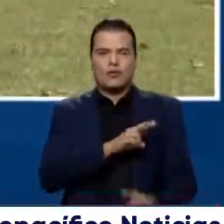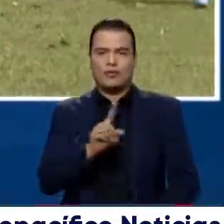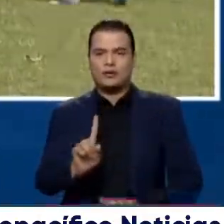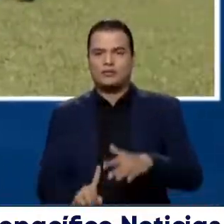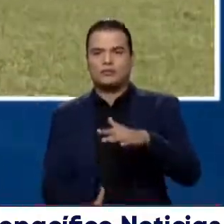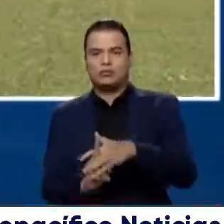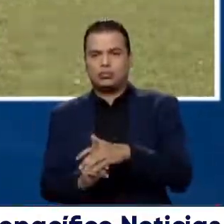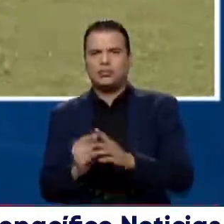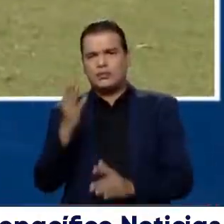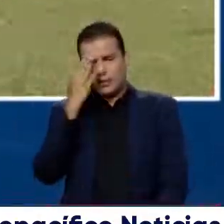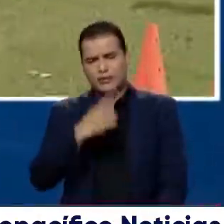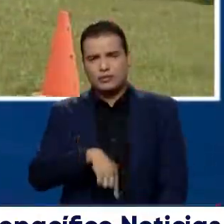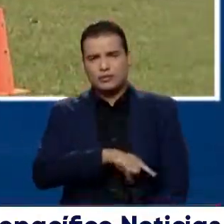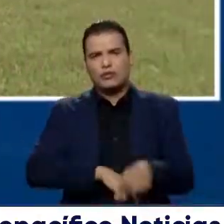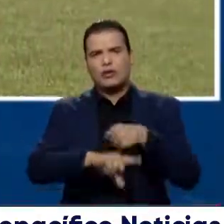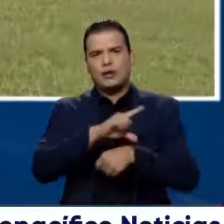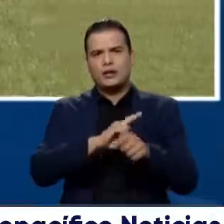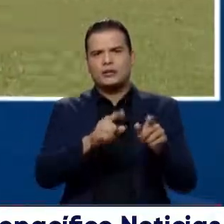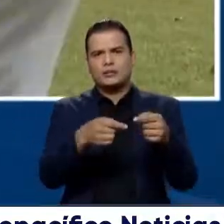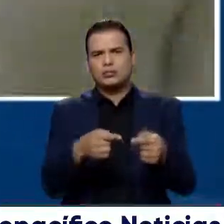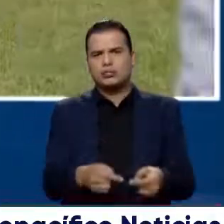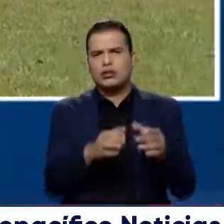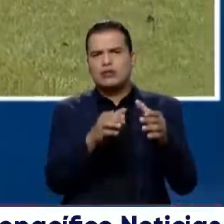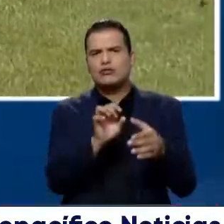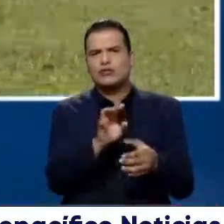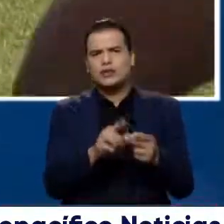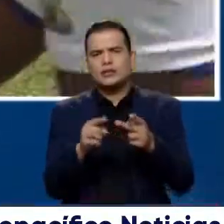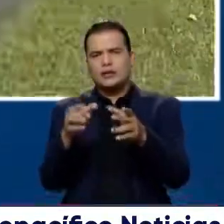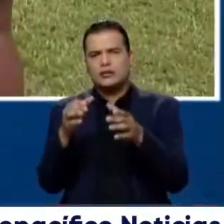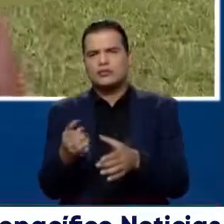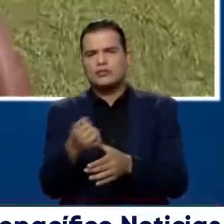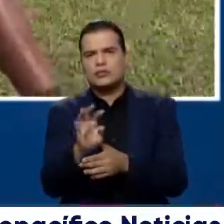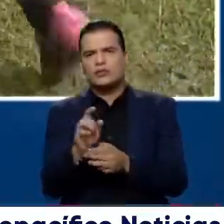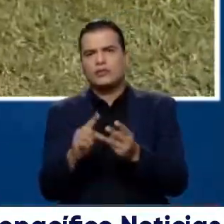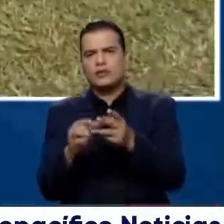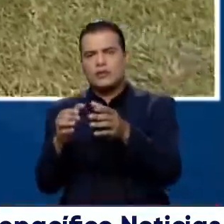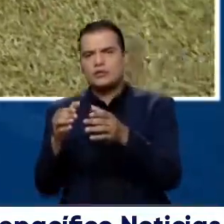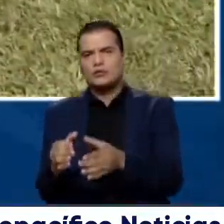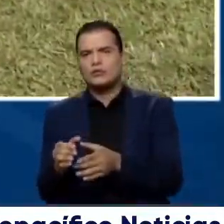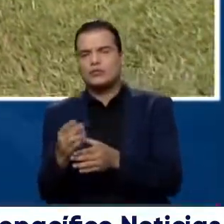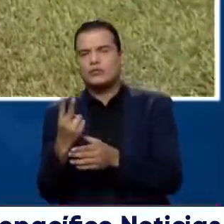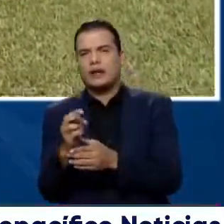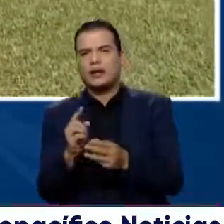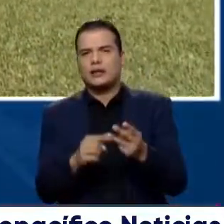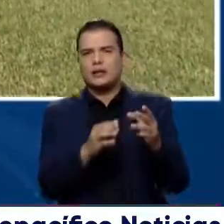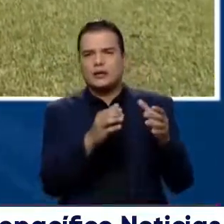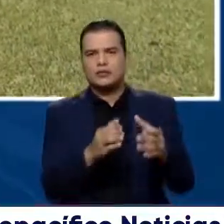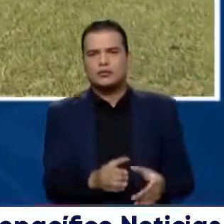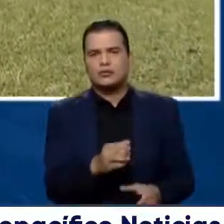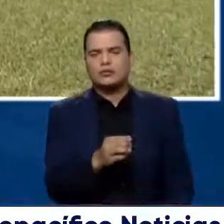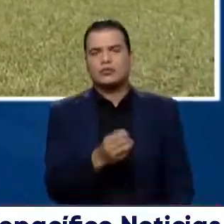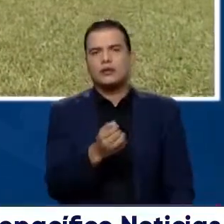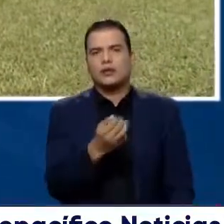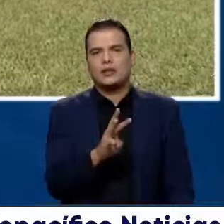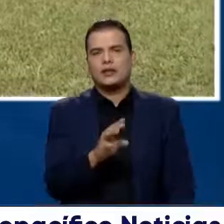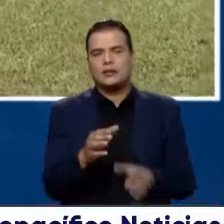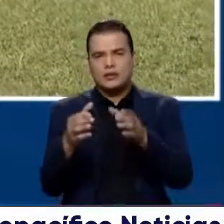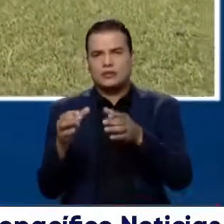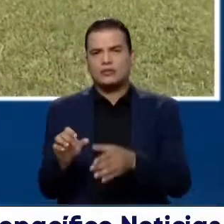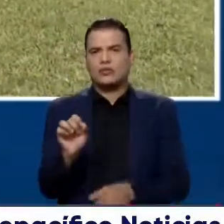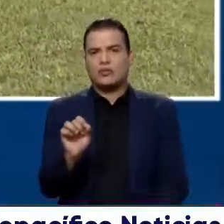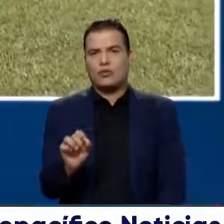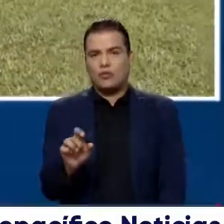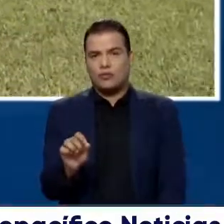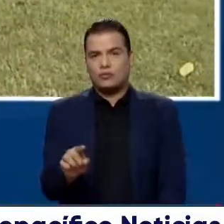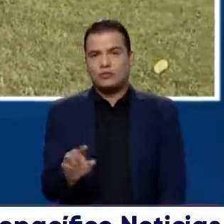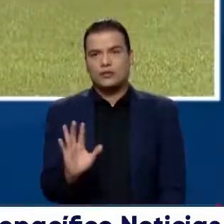interiores que son los torneos sub 15 sub 17 sub 19 sub 13 sub 11 y sub 9 por año la aduana que hace un torneo de la